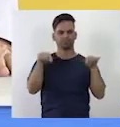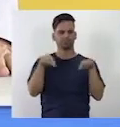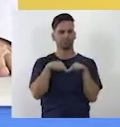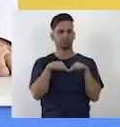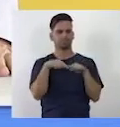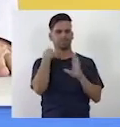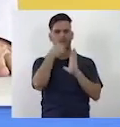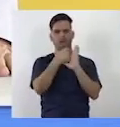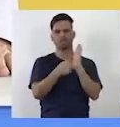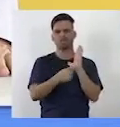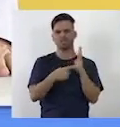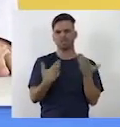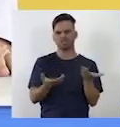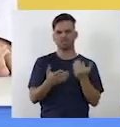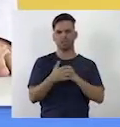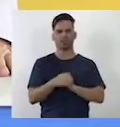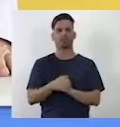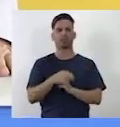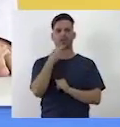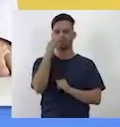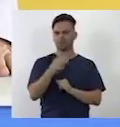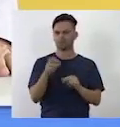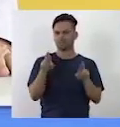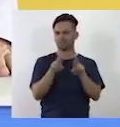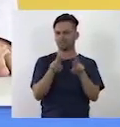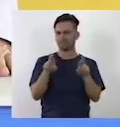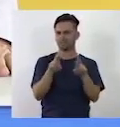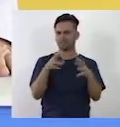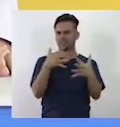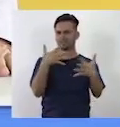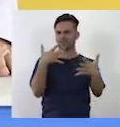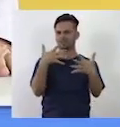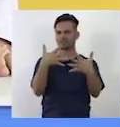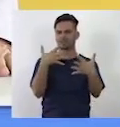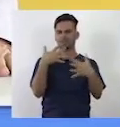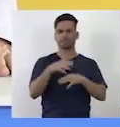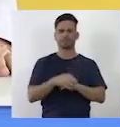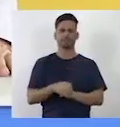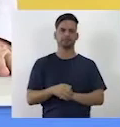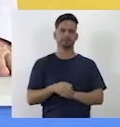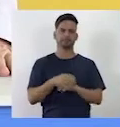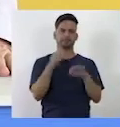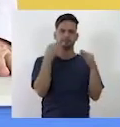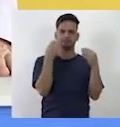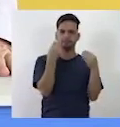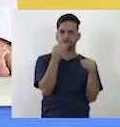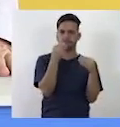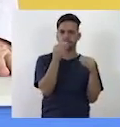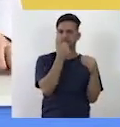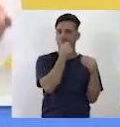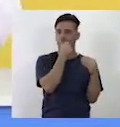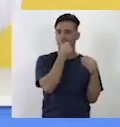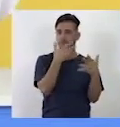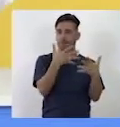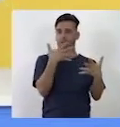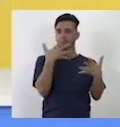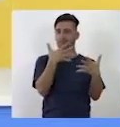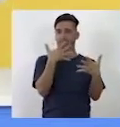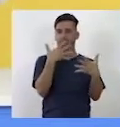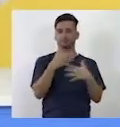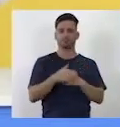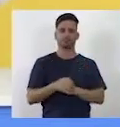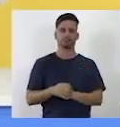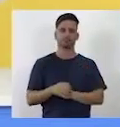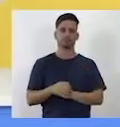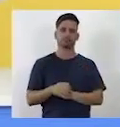dentro lo va a haber gris brillante en meta kurt o sea que aluminio es un metal que hace un